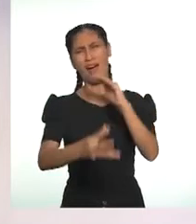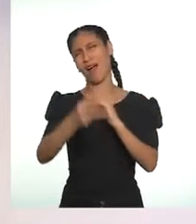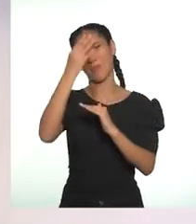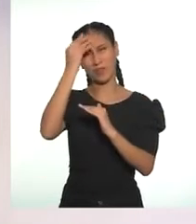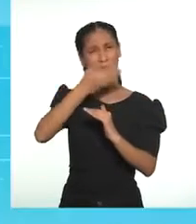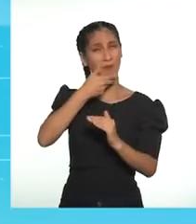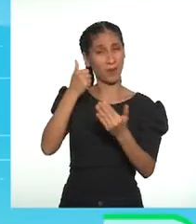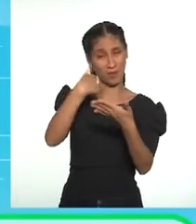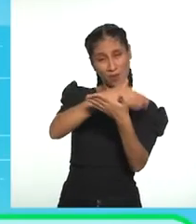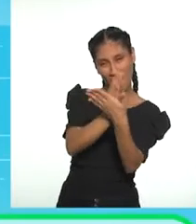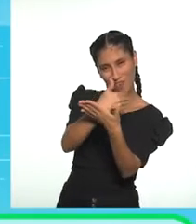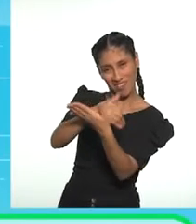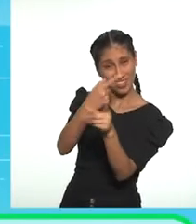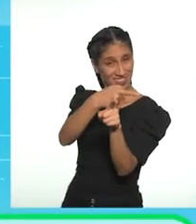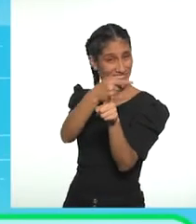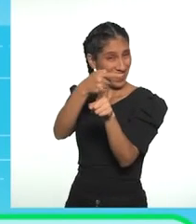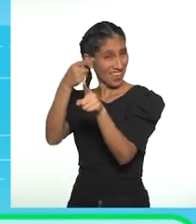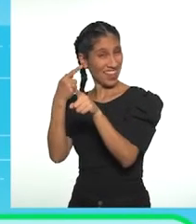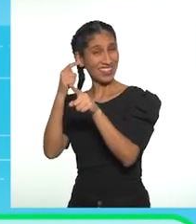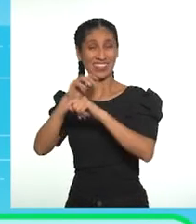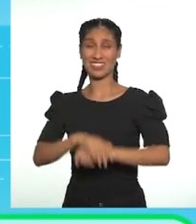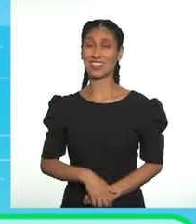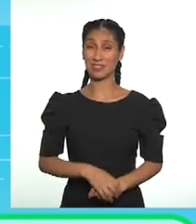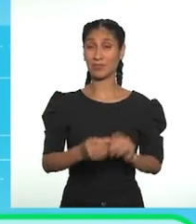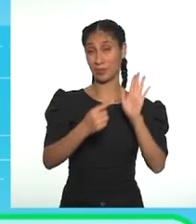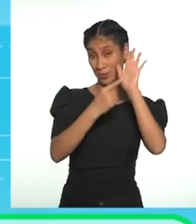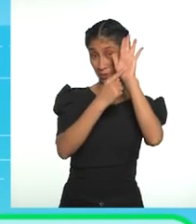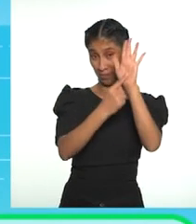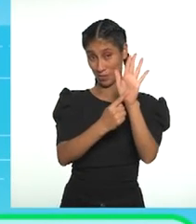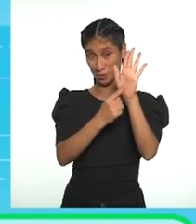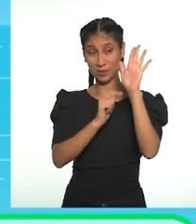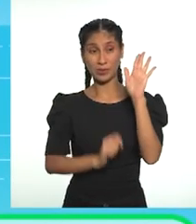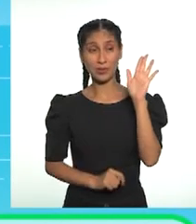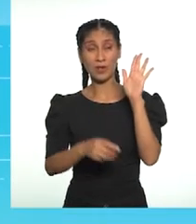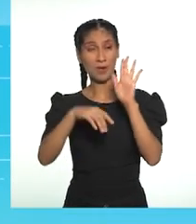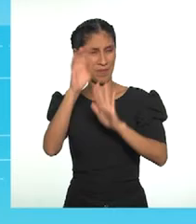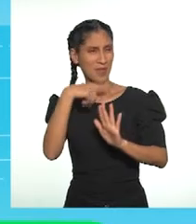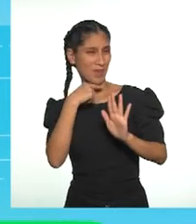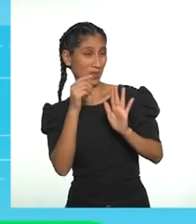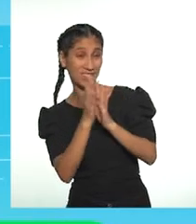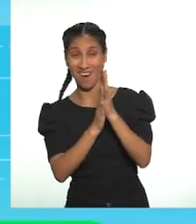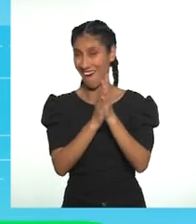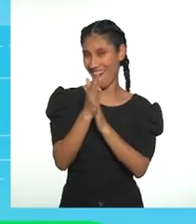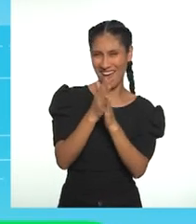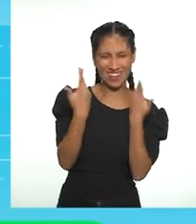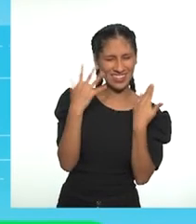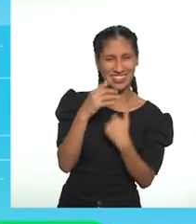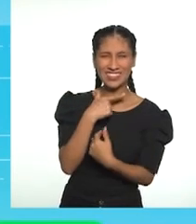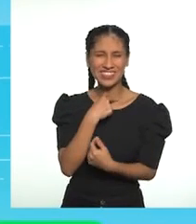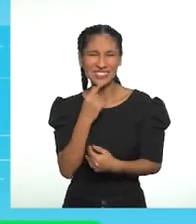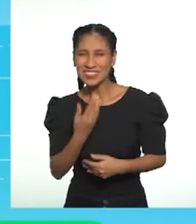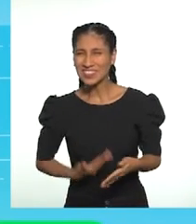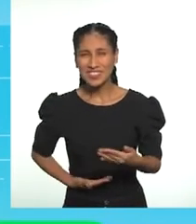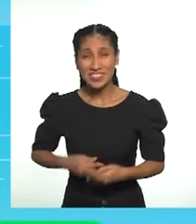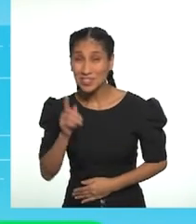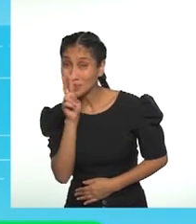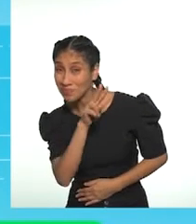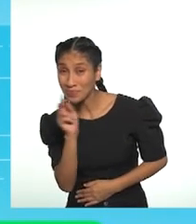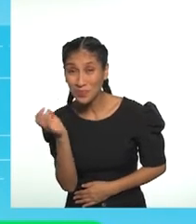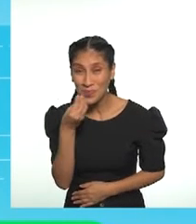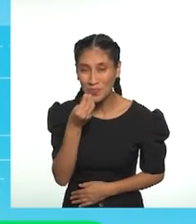optado por aprender a cocinar o probar nuevas recetas. Les comparto un par de mis favoritas. ¡Ay, ya me